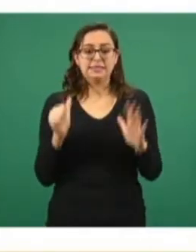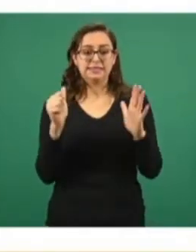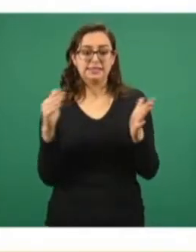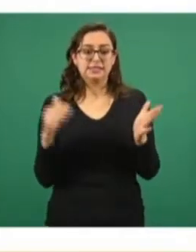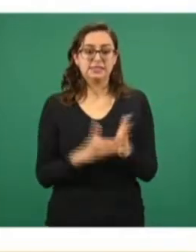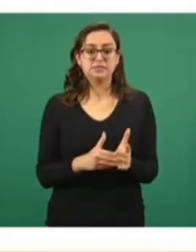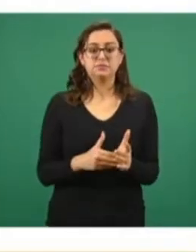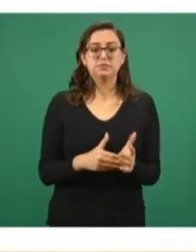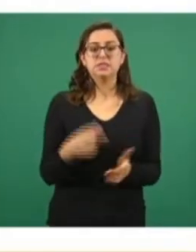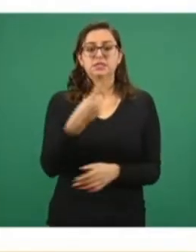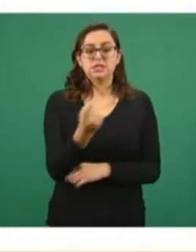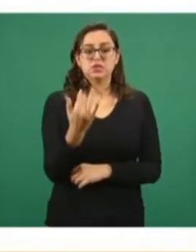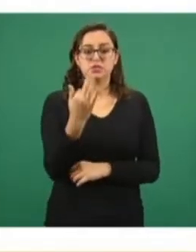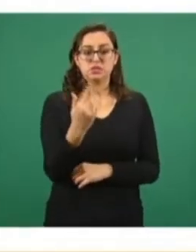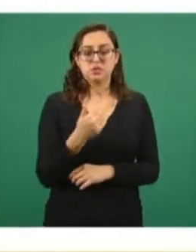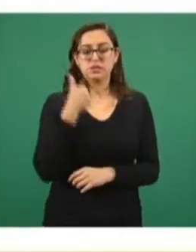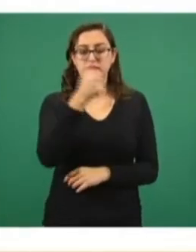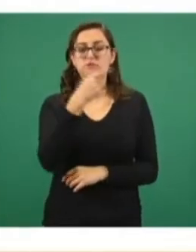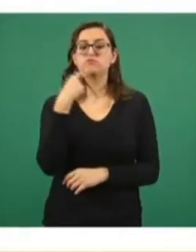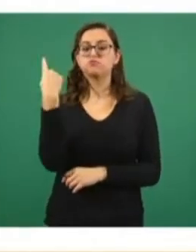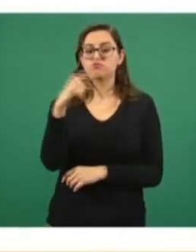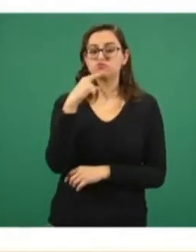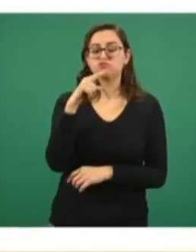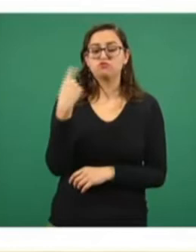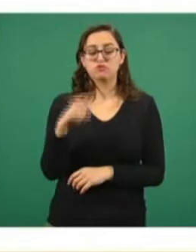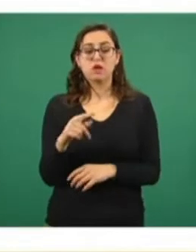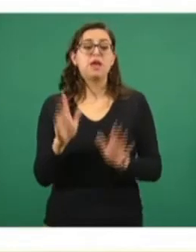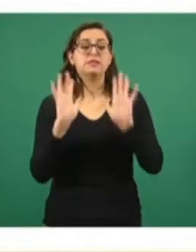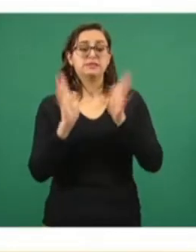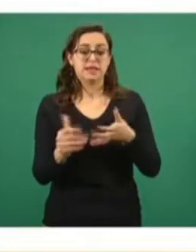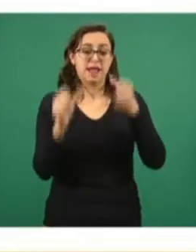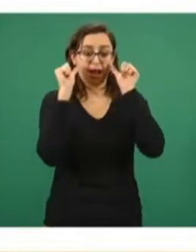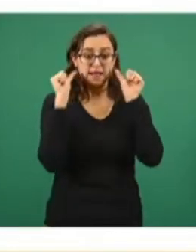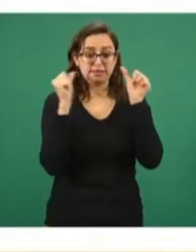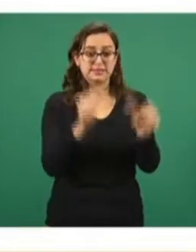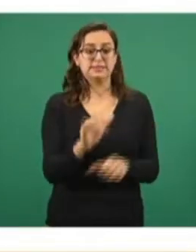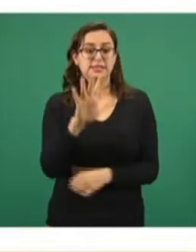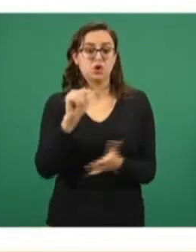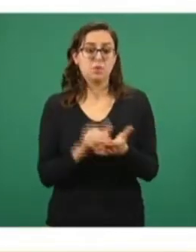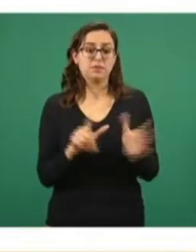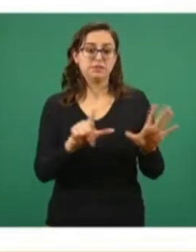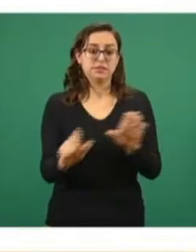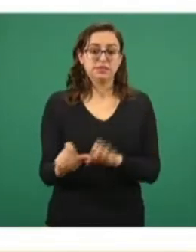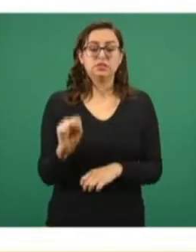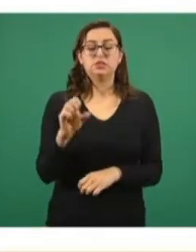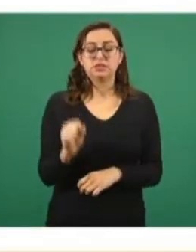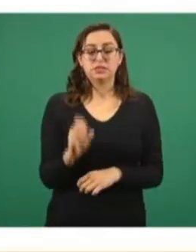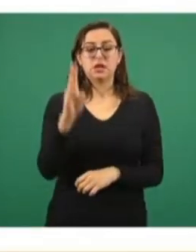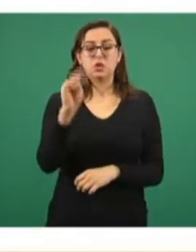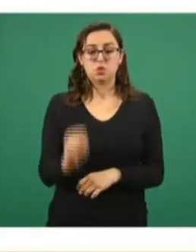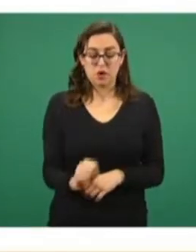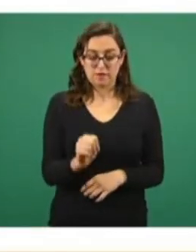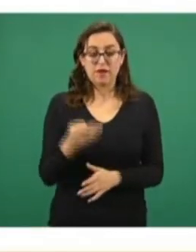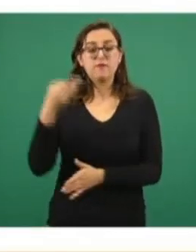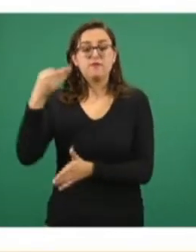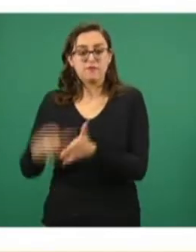6,156 correos electrónicos y se han atendido 5,769 solicitudes. Y están en